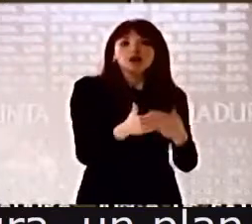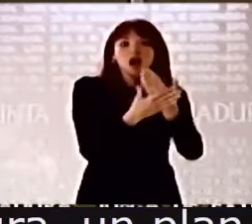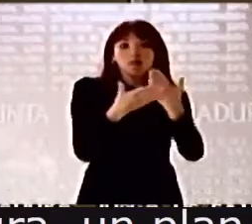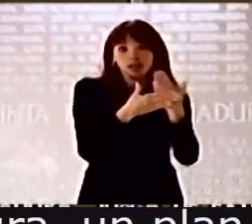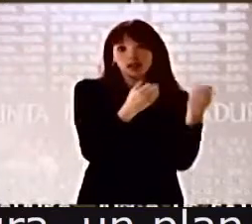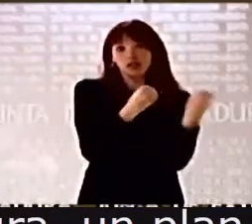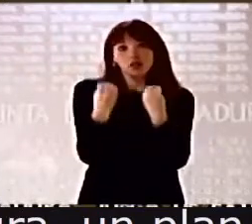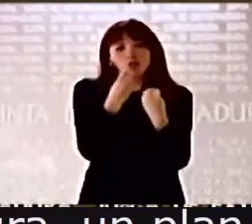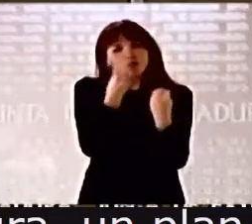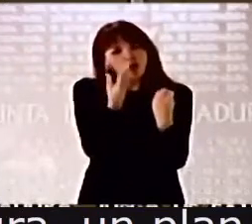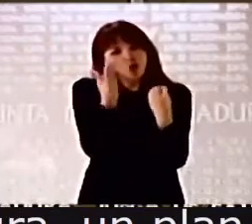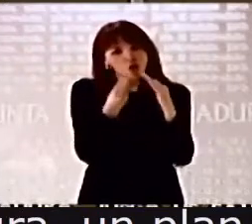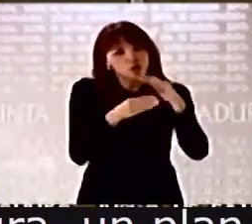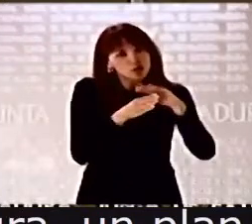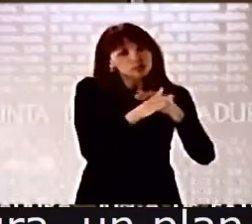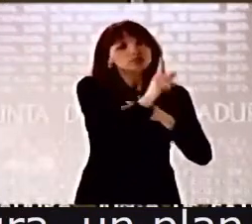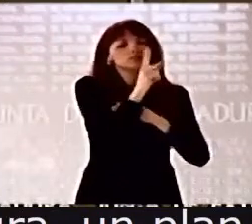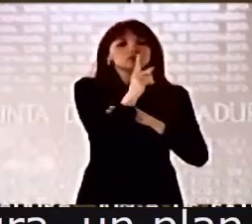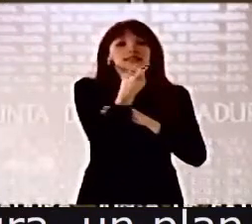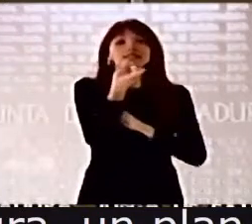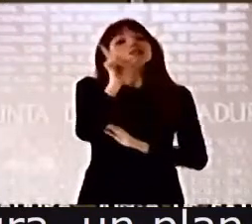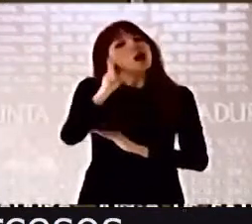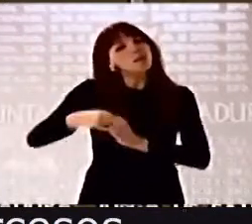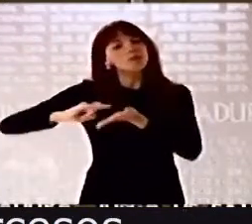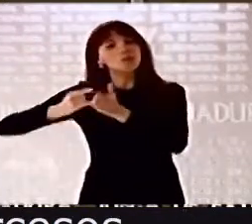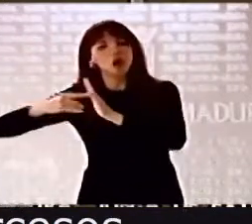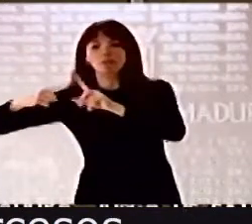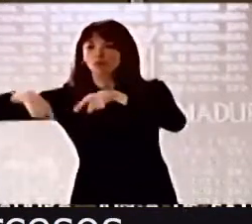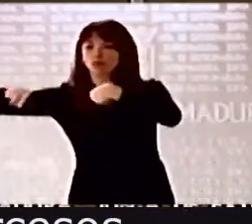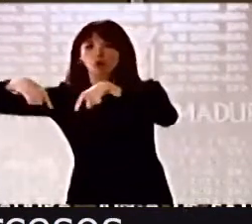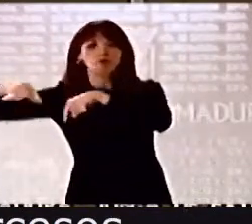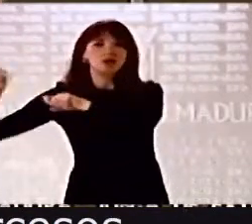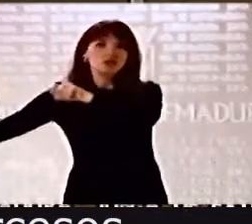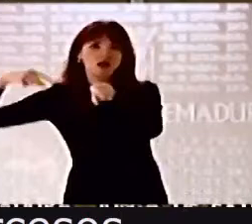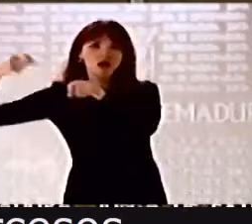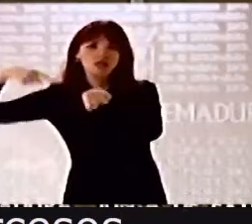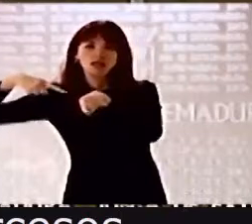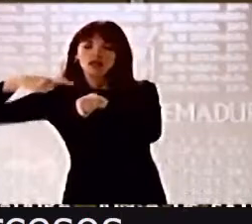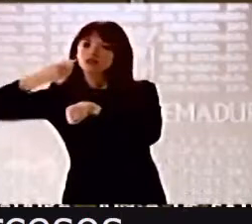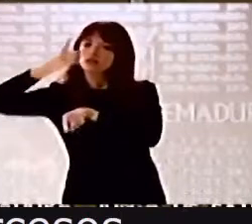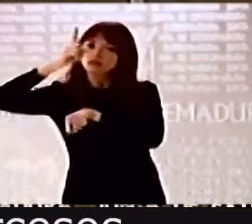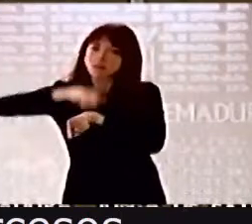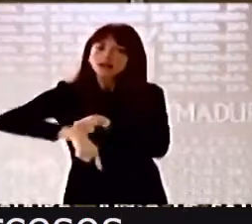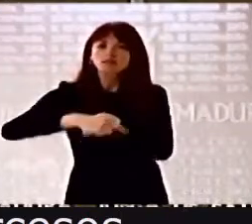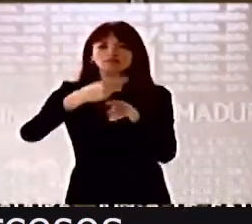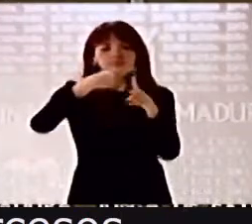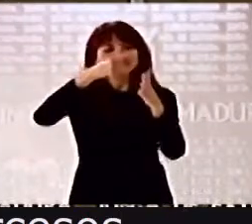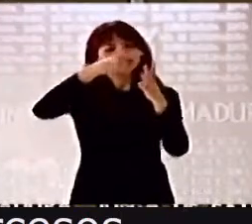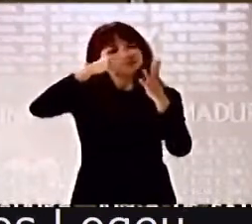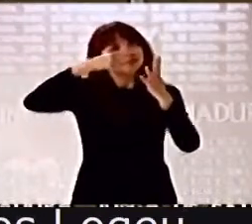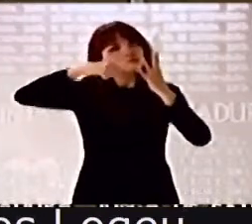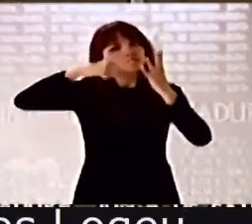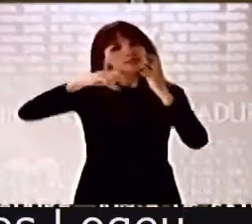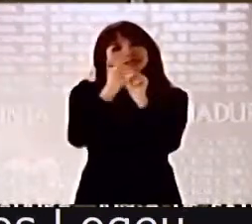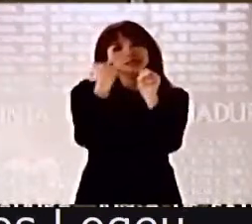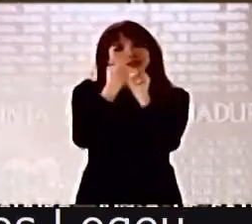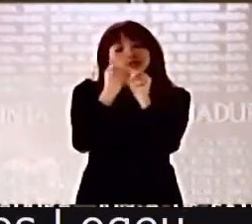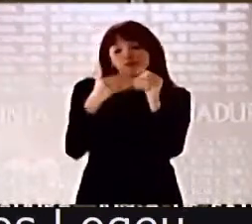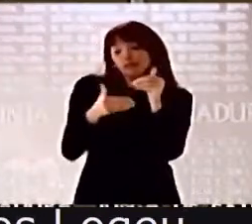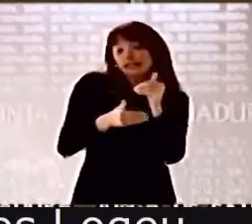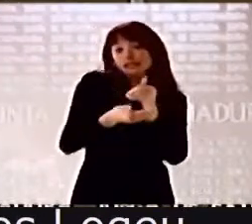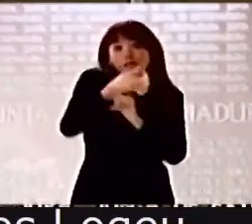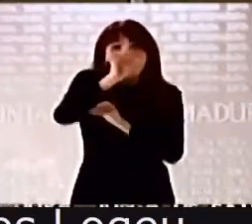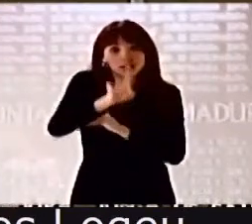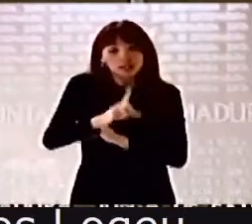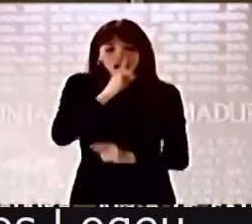administrativos, tendremos un plan de movilidad, es decir, tenemos todo aquello en lo que estamos trabajando y que a lo largo de los próximos meses y a lo largo del